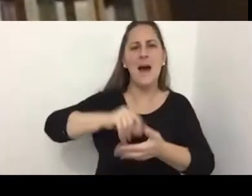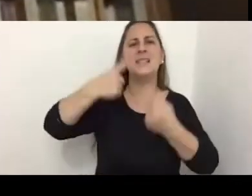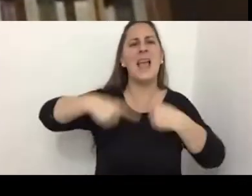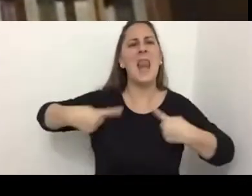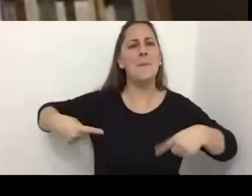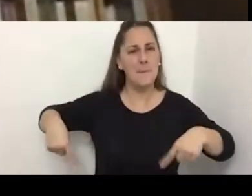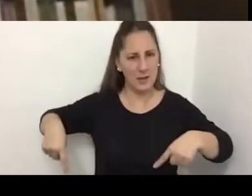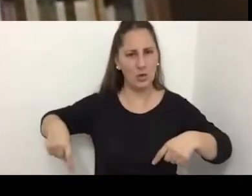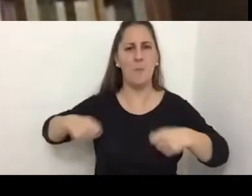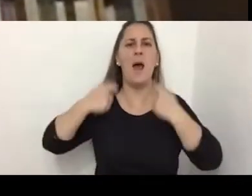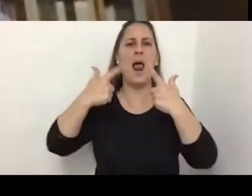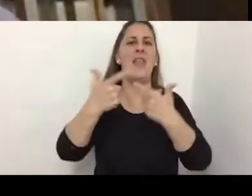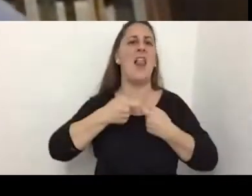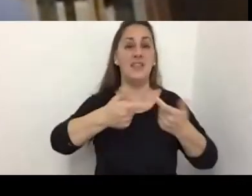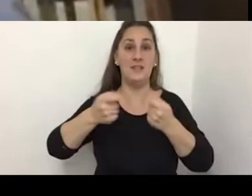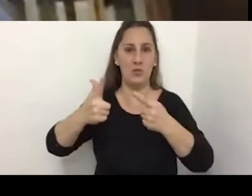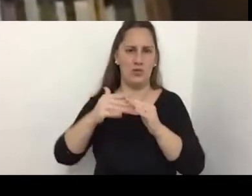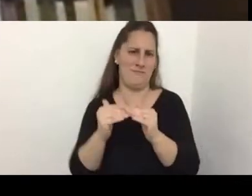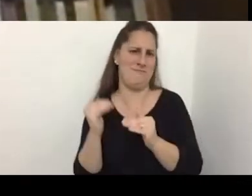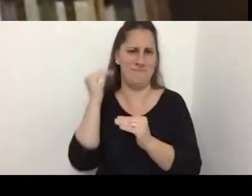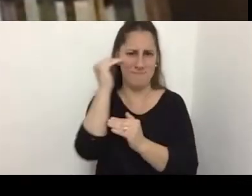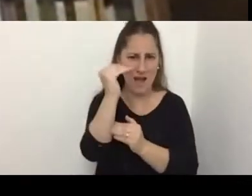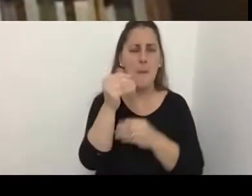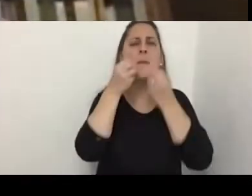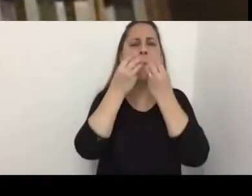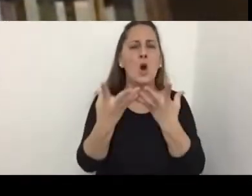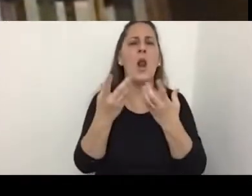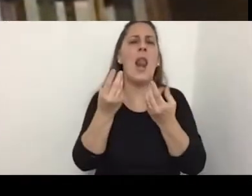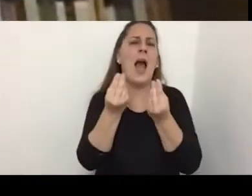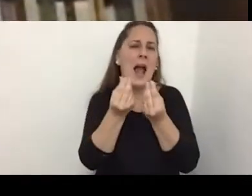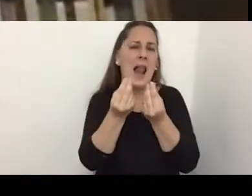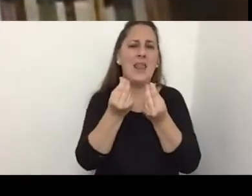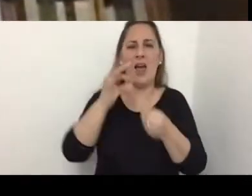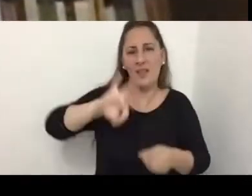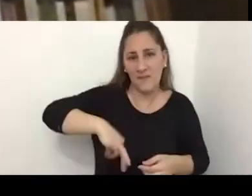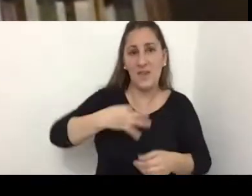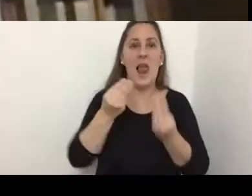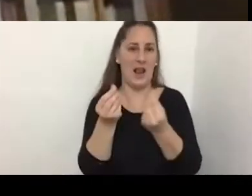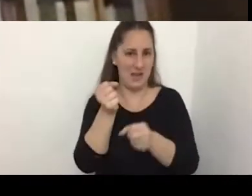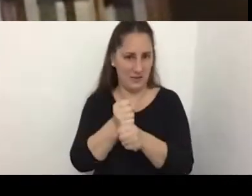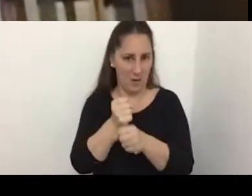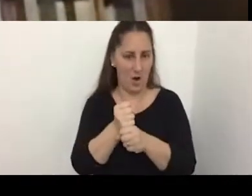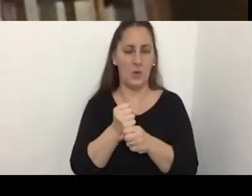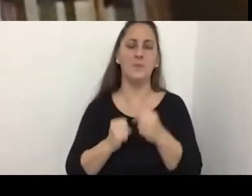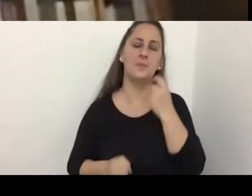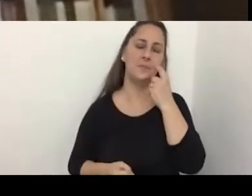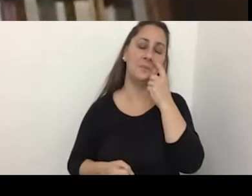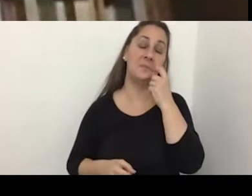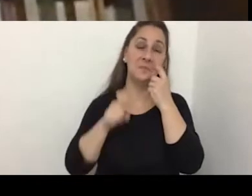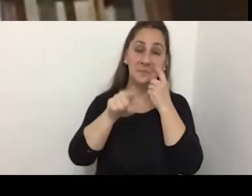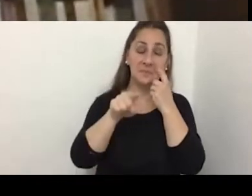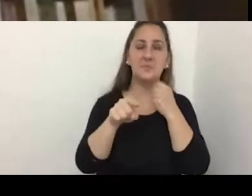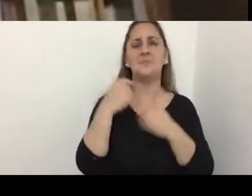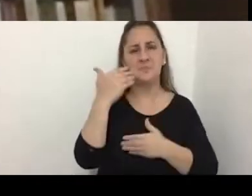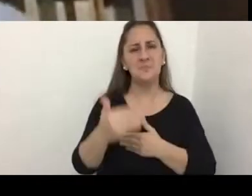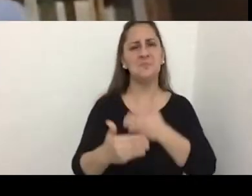y la mejora de las condiciones de vida y de trabajo. Y ahí llevamos adelante y fuimos haciendo